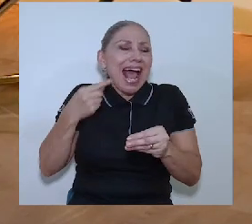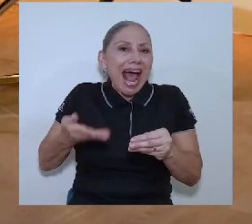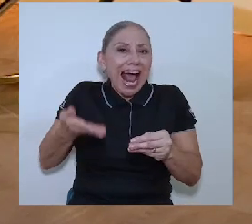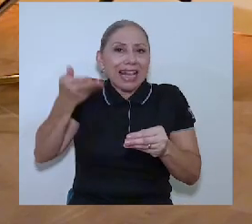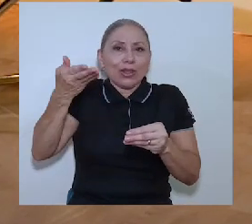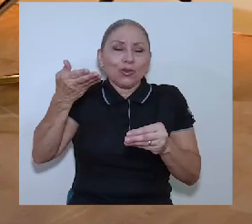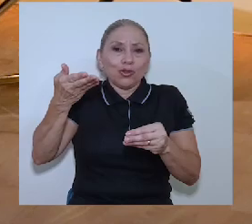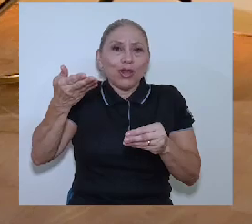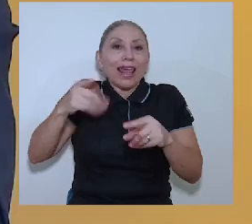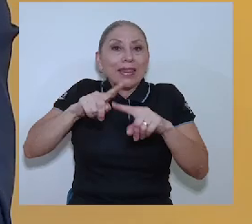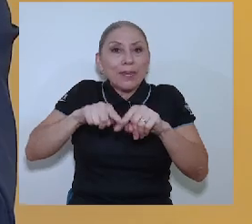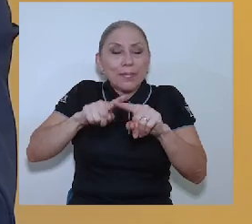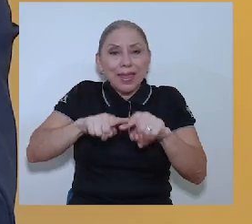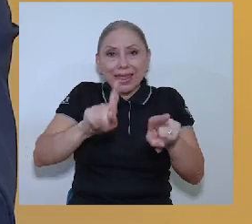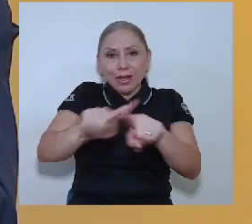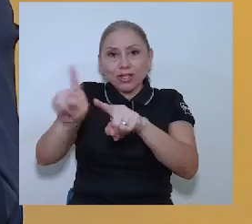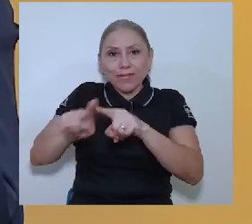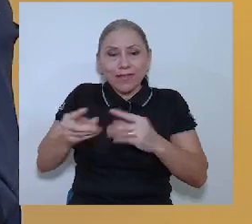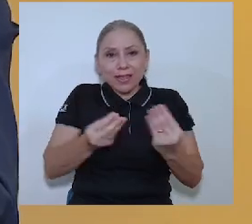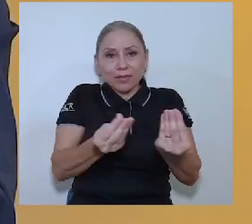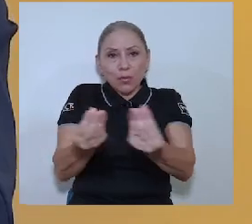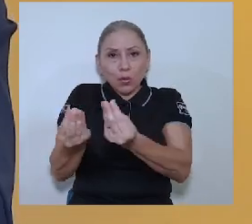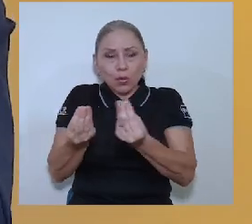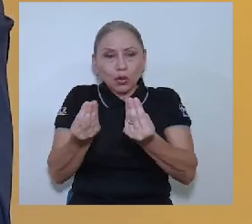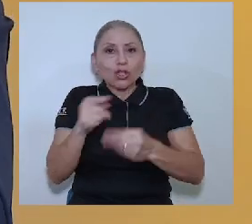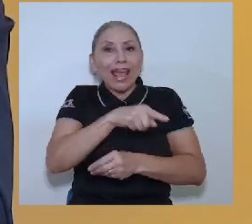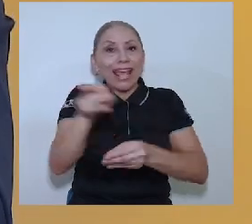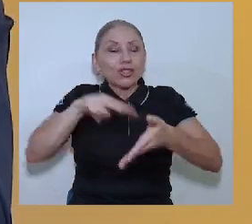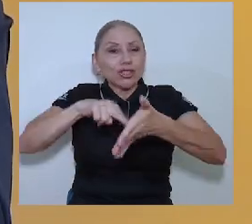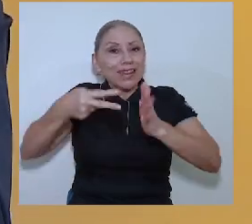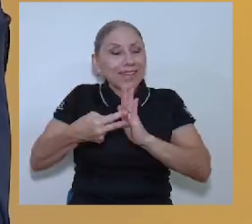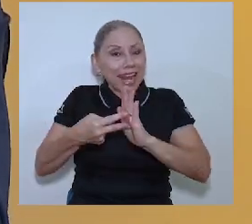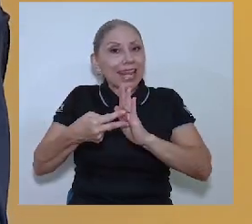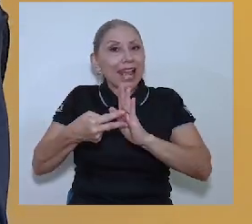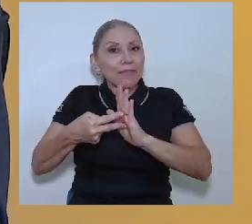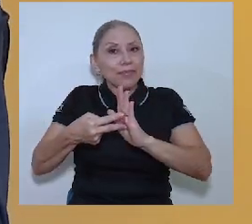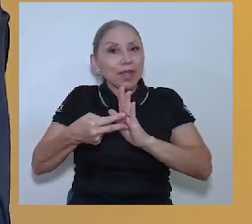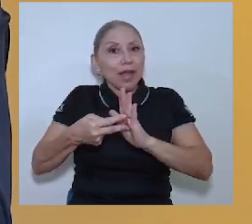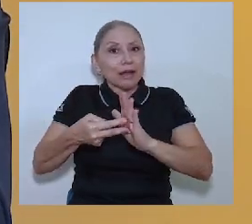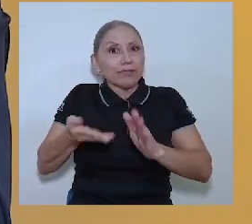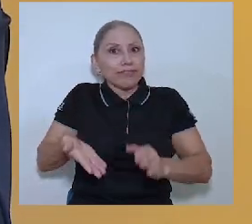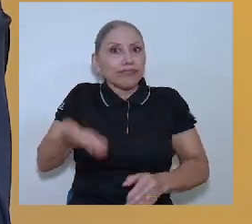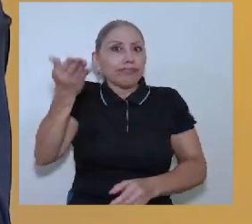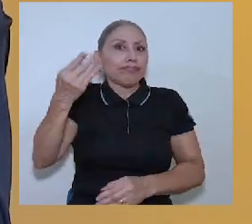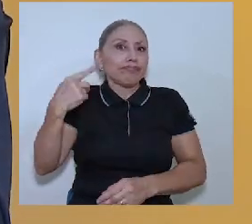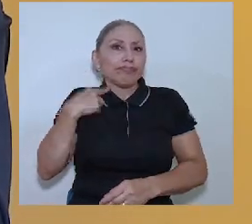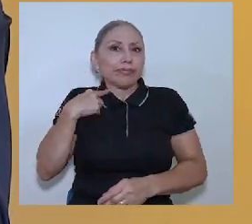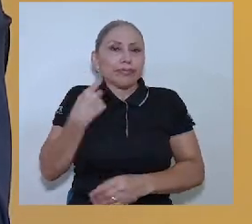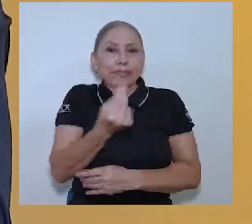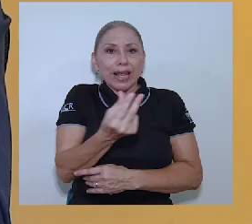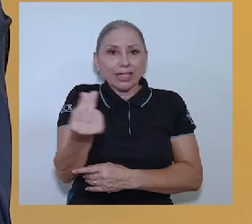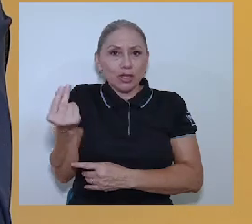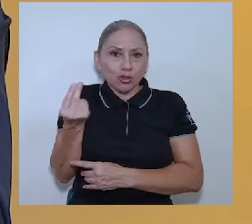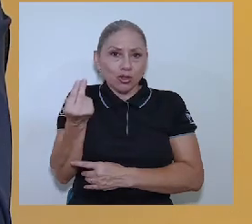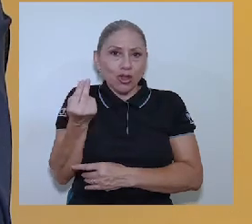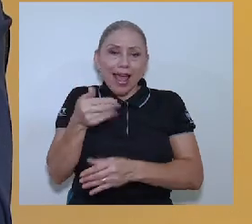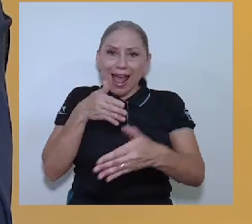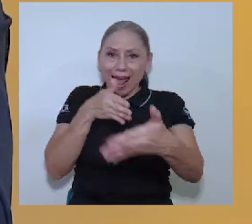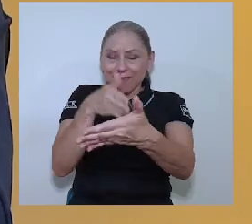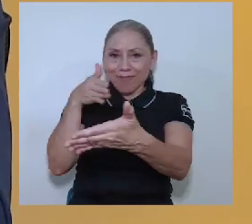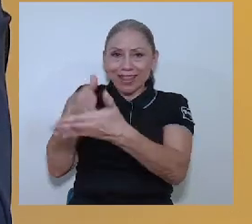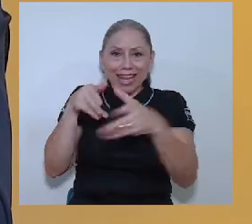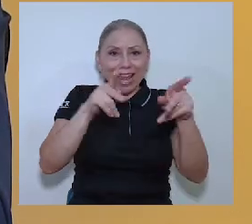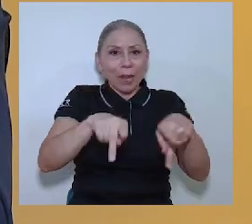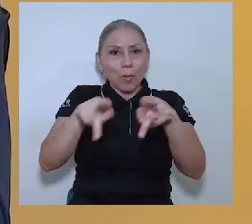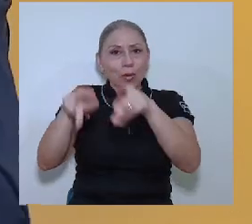los productos. Eso implicaría un crecimiento en los precios que sin duda afectaría a la población.